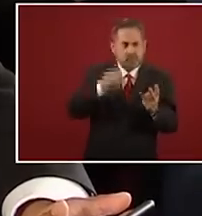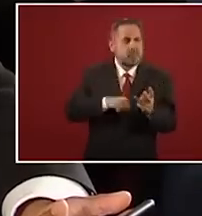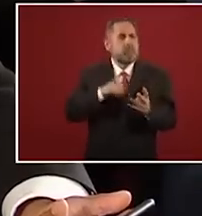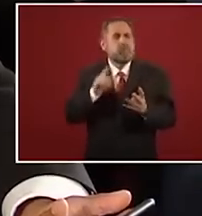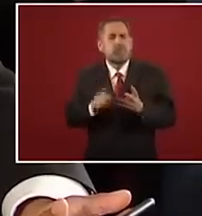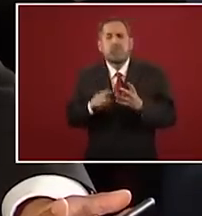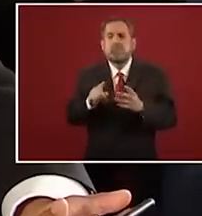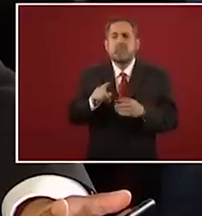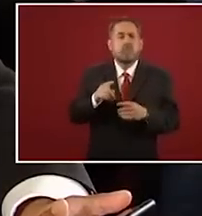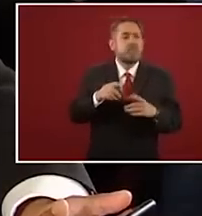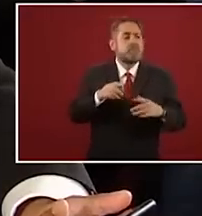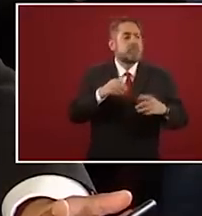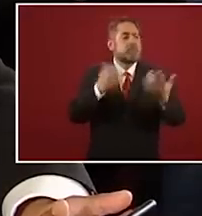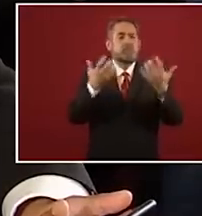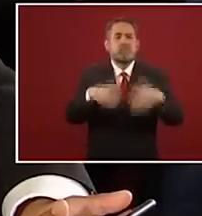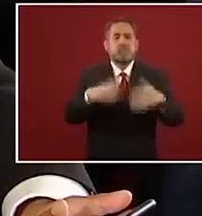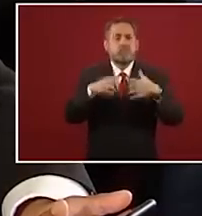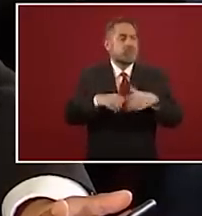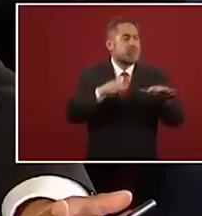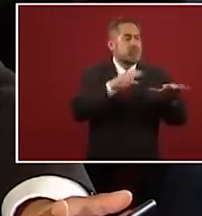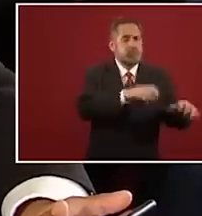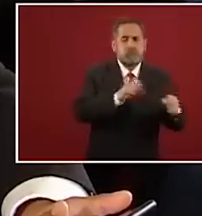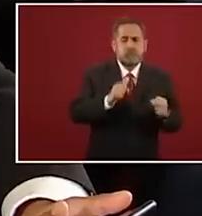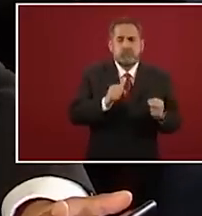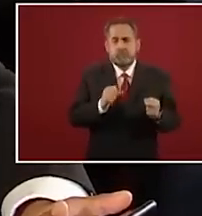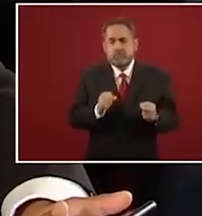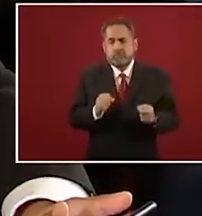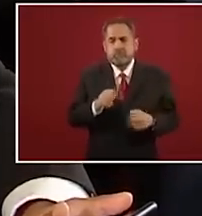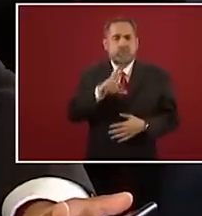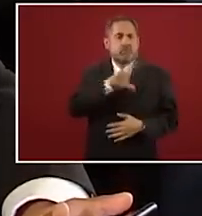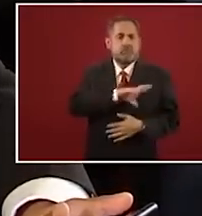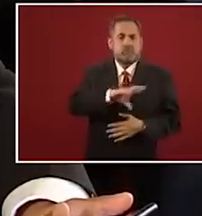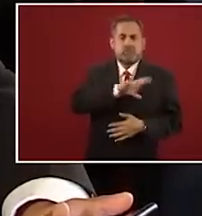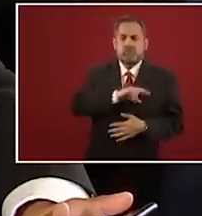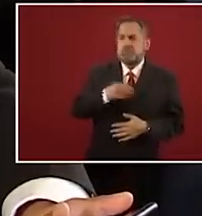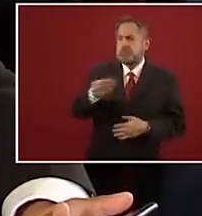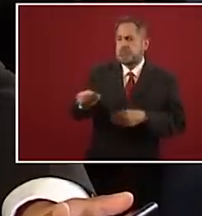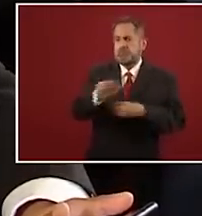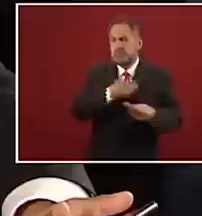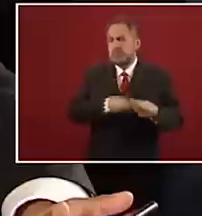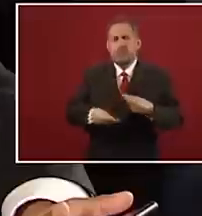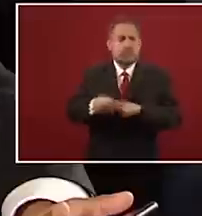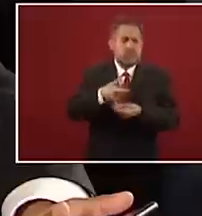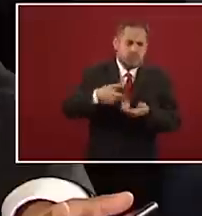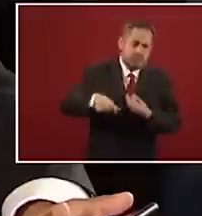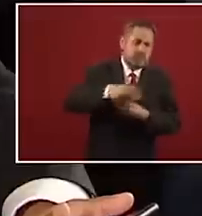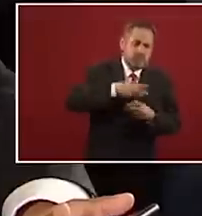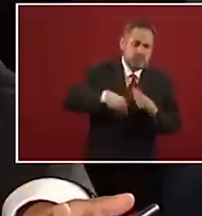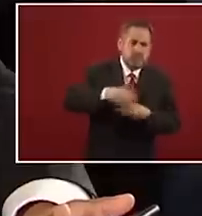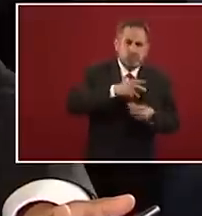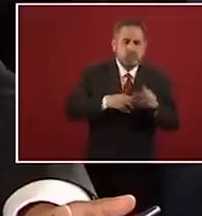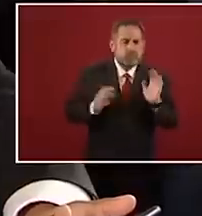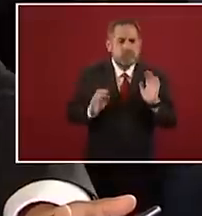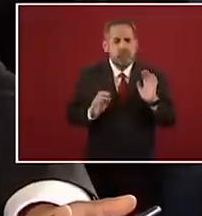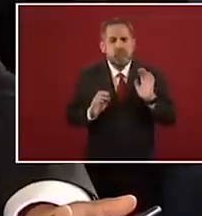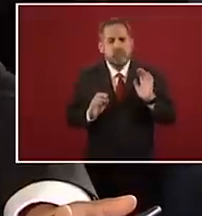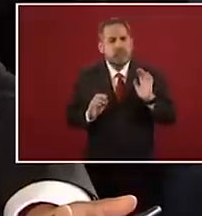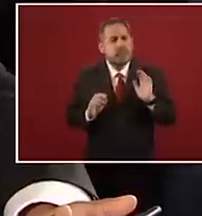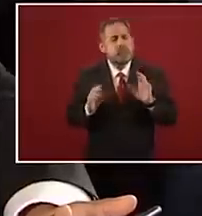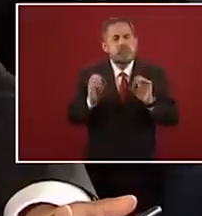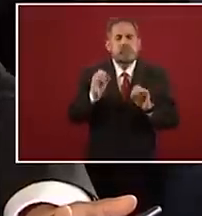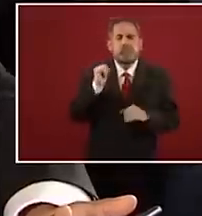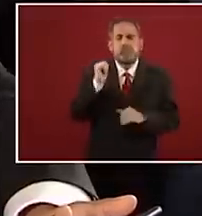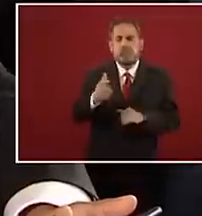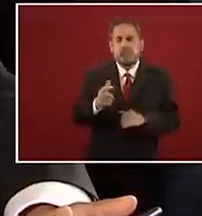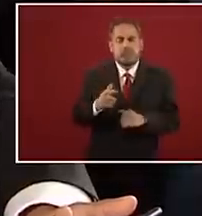alguna empresa que enajene este avión? Es decir, si una de las opciones es rentarlo a un tercero y ese tercero pues va a sacar dinero con él, ¿por